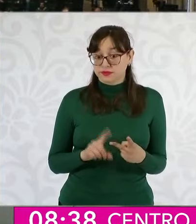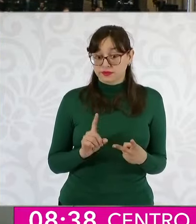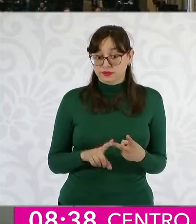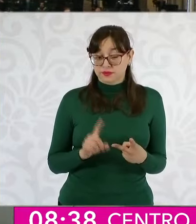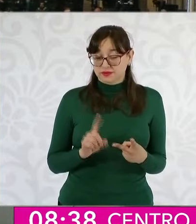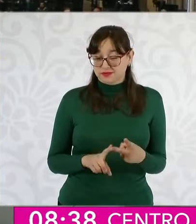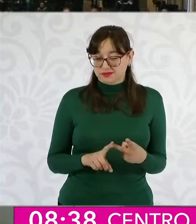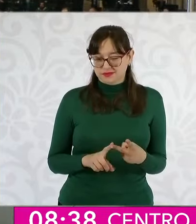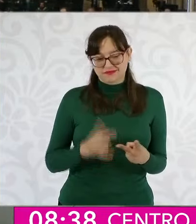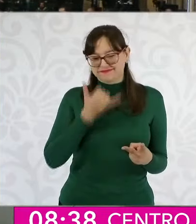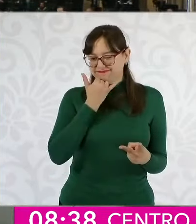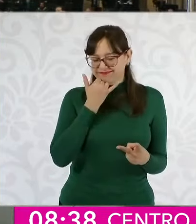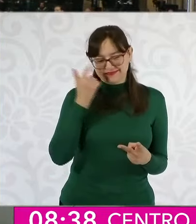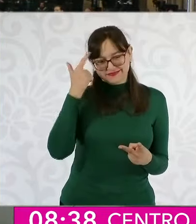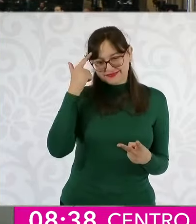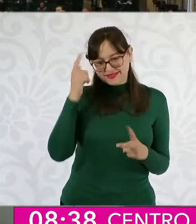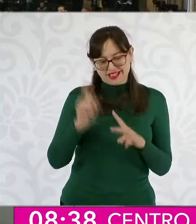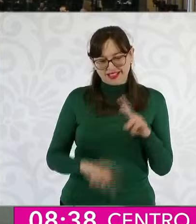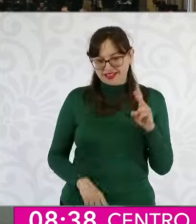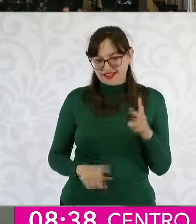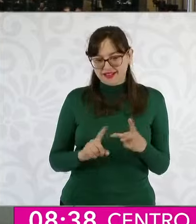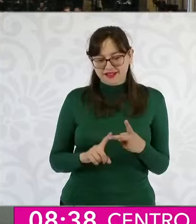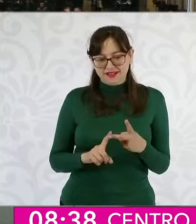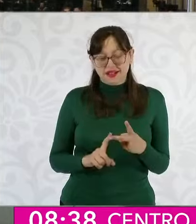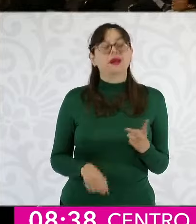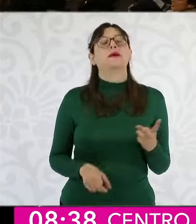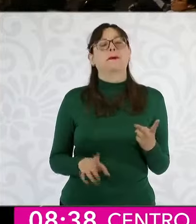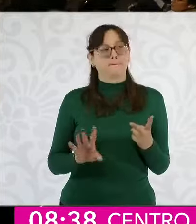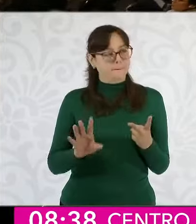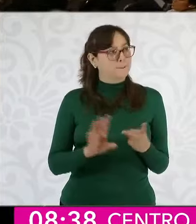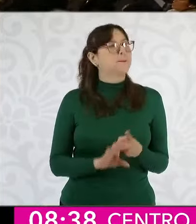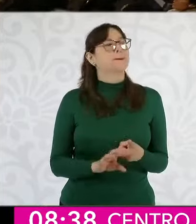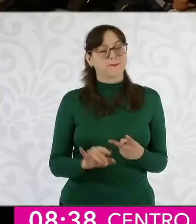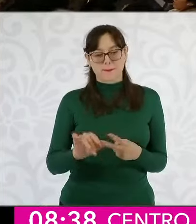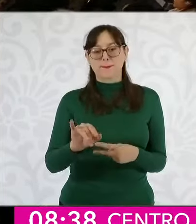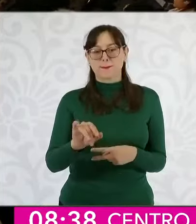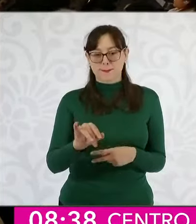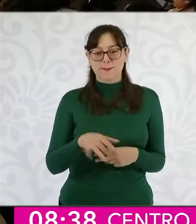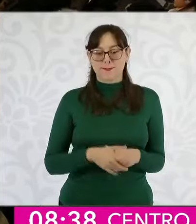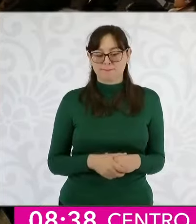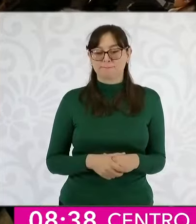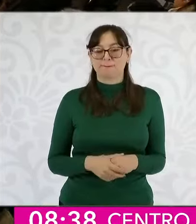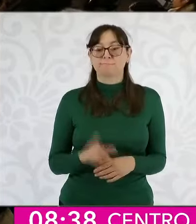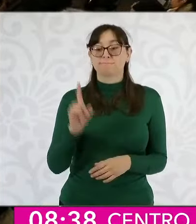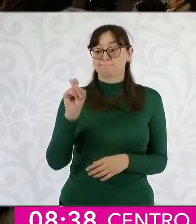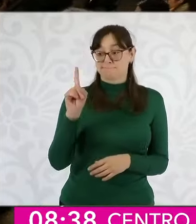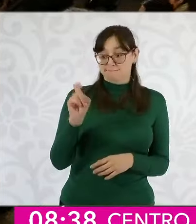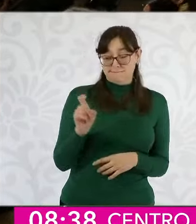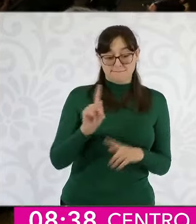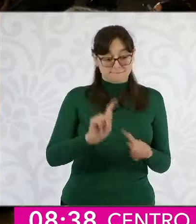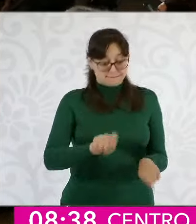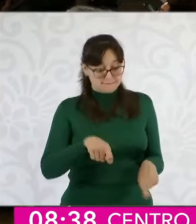la otra era, perdón. Ah, sí. A ver, sobre las concesiones del agua.